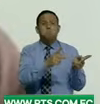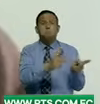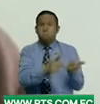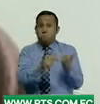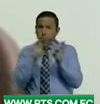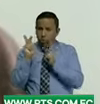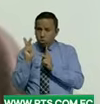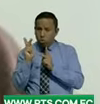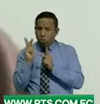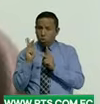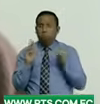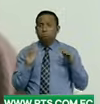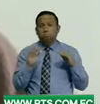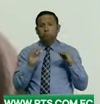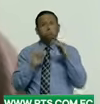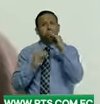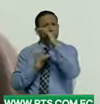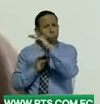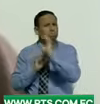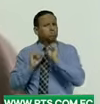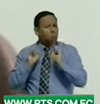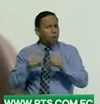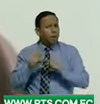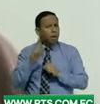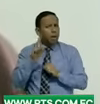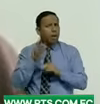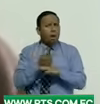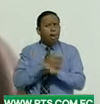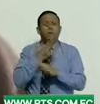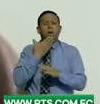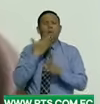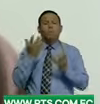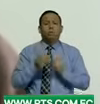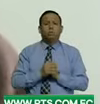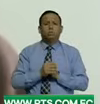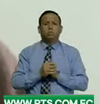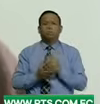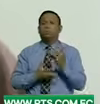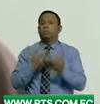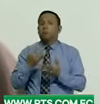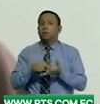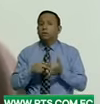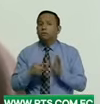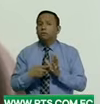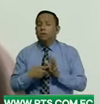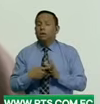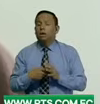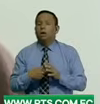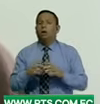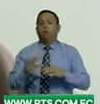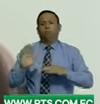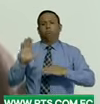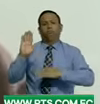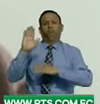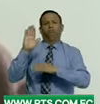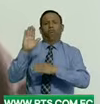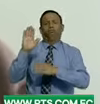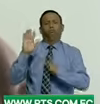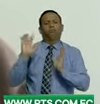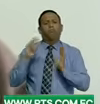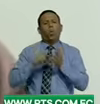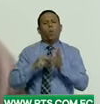sea por un pacto que no ha sido clarificado, o sea, confirmaría que hay un pacto de